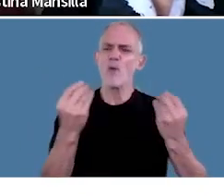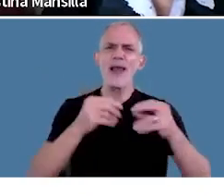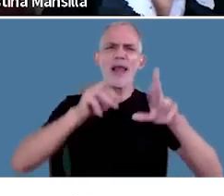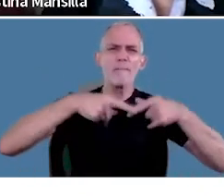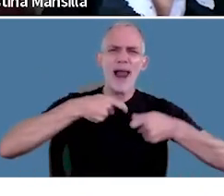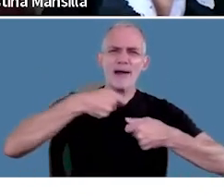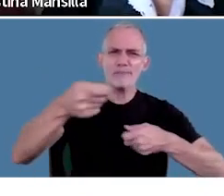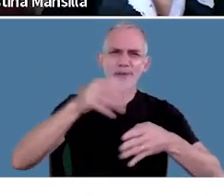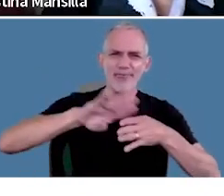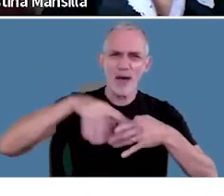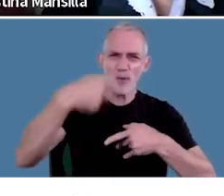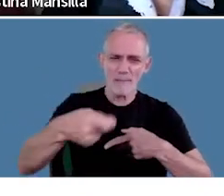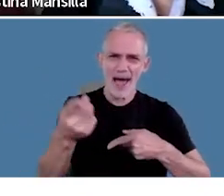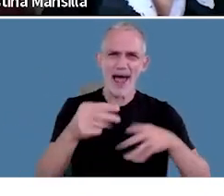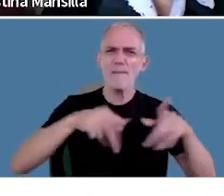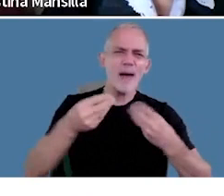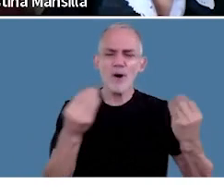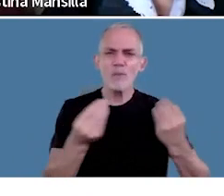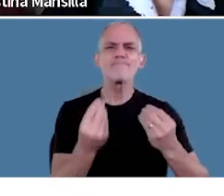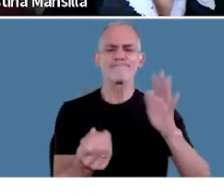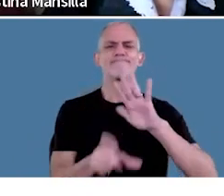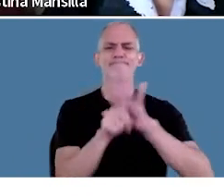deuda previsional nace con la Ley